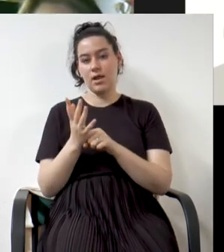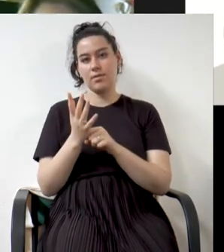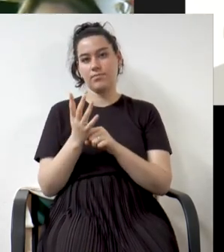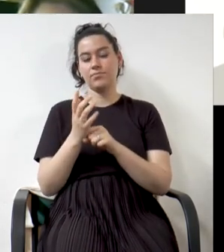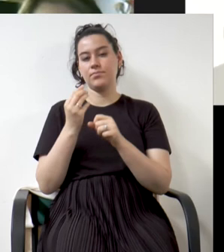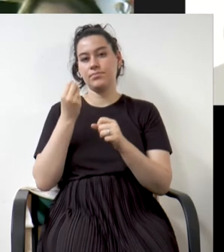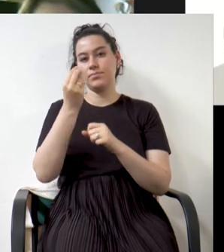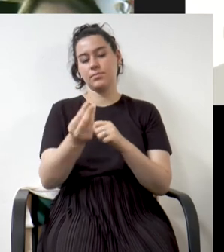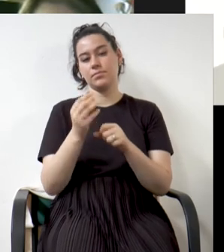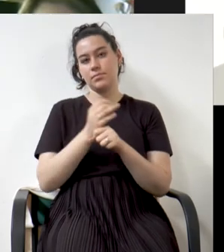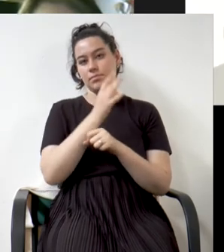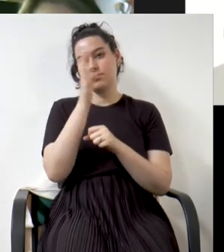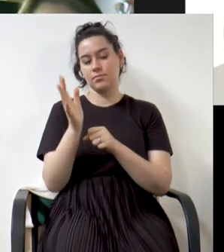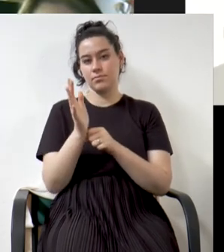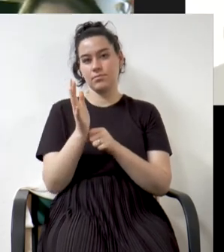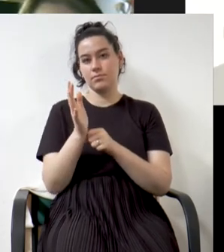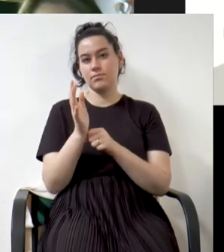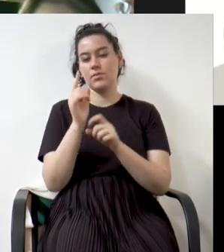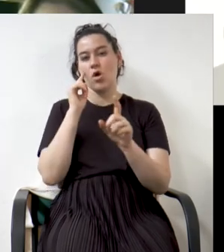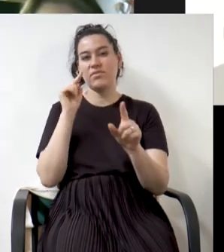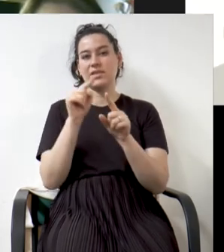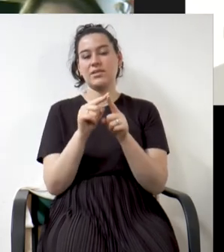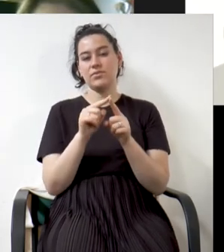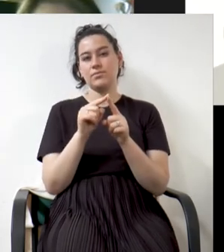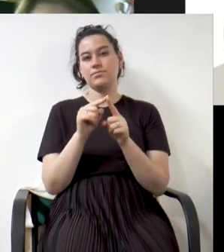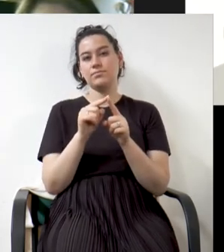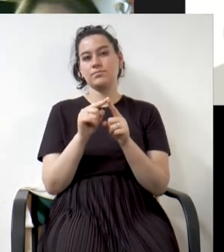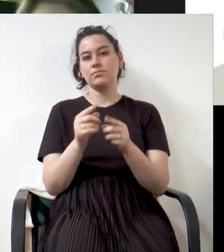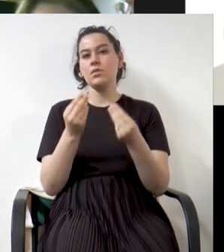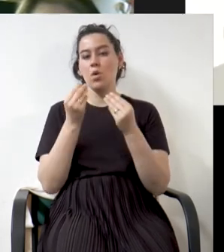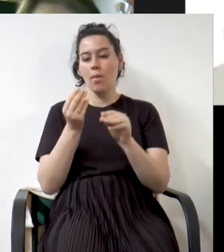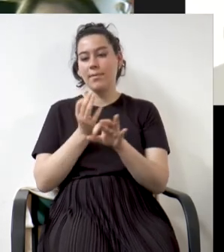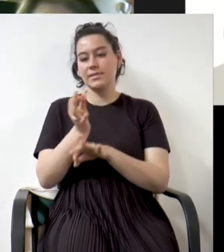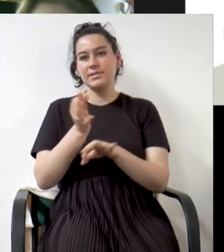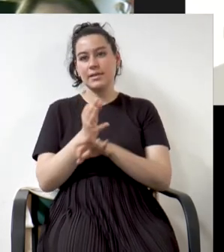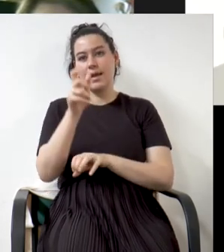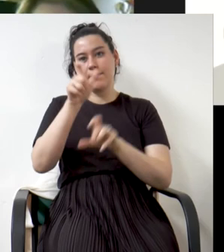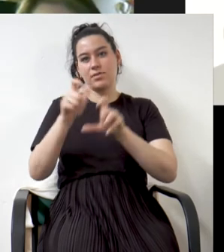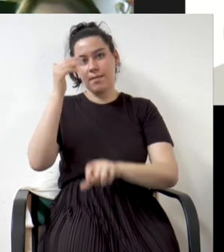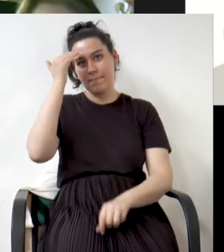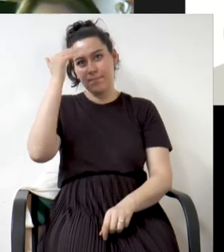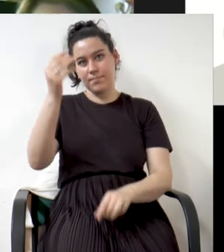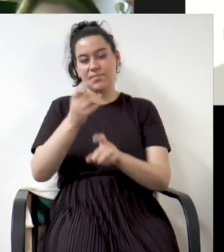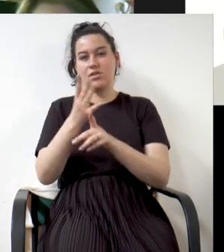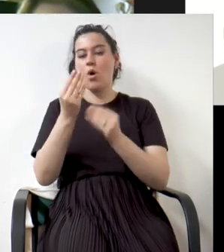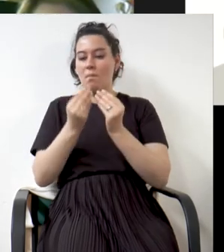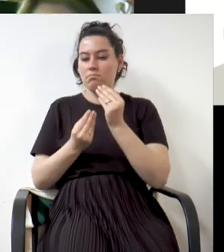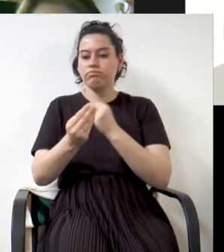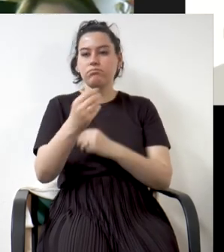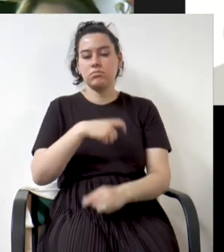La inserción del profesional y el objetivo de cómo formamos ese profesional y cómo lo insertamos en la